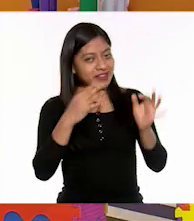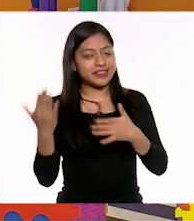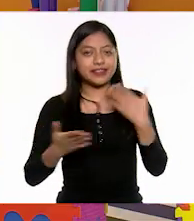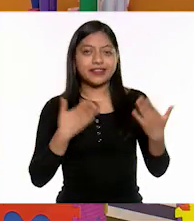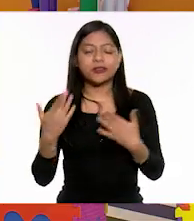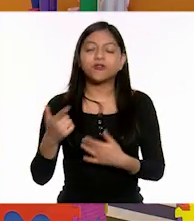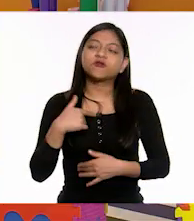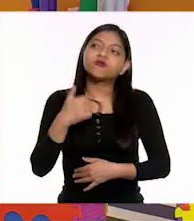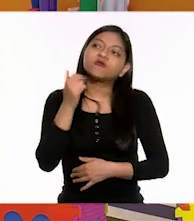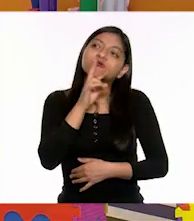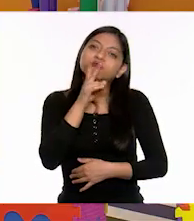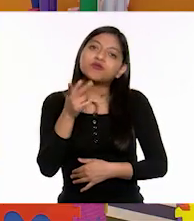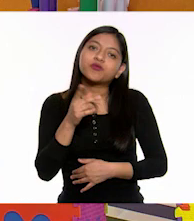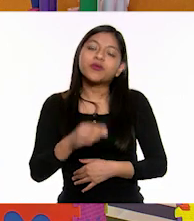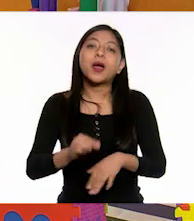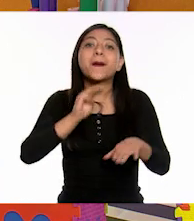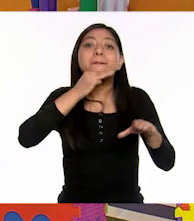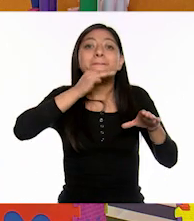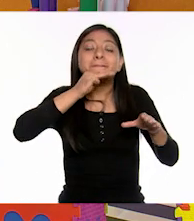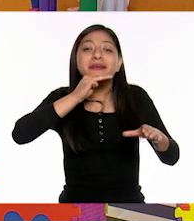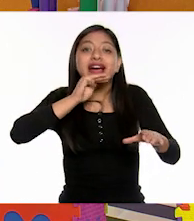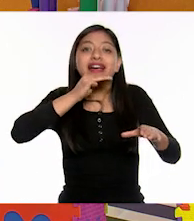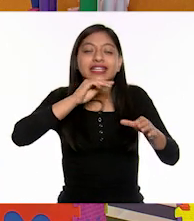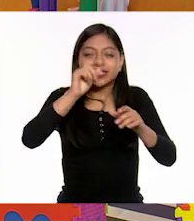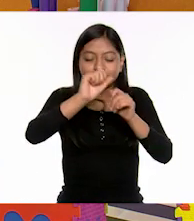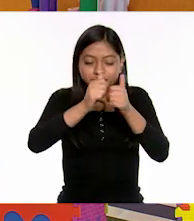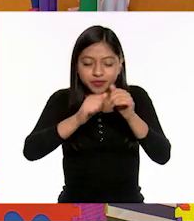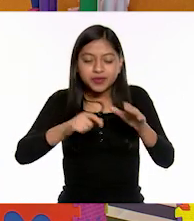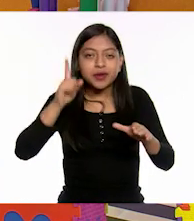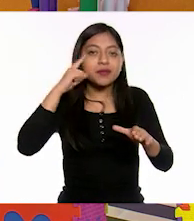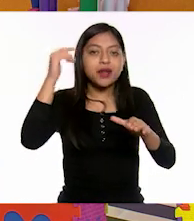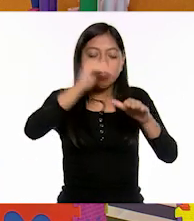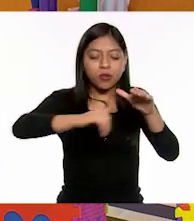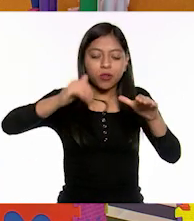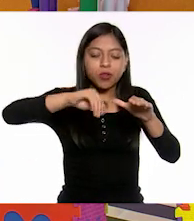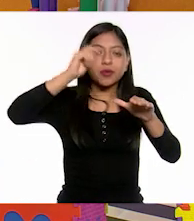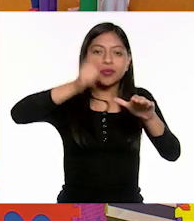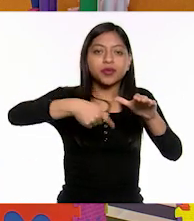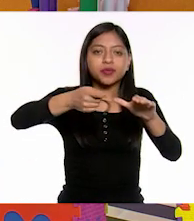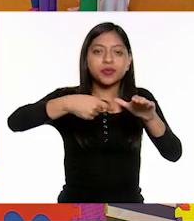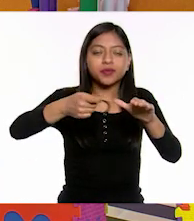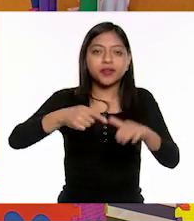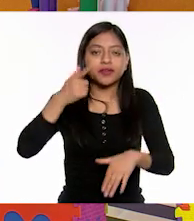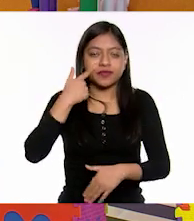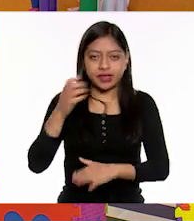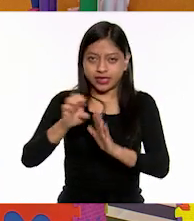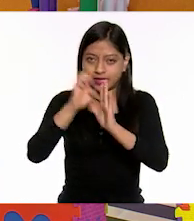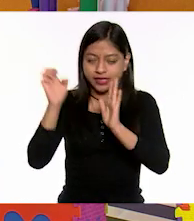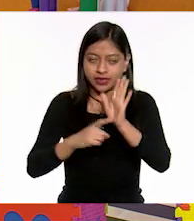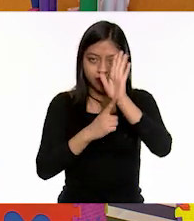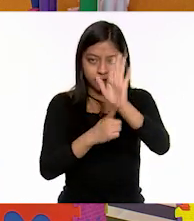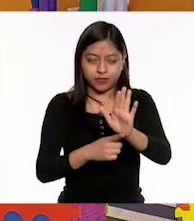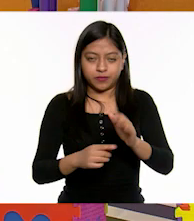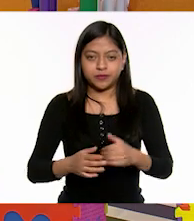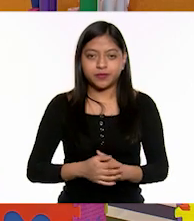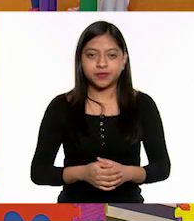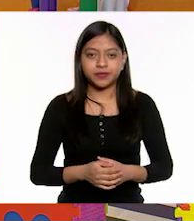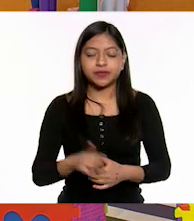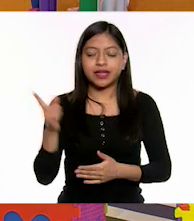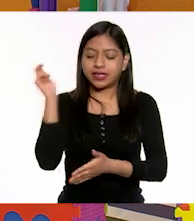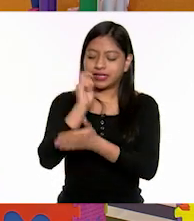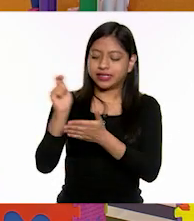a mí me gustaría hacerla de maíz al 8 están avanzaron están muy bonitas vamos a ver el siguiente ejemplo que ya nos